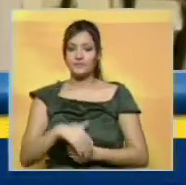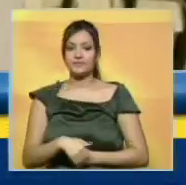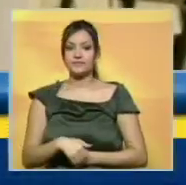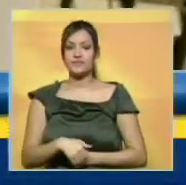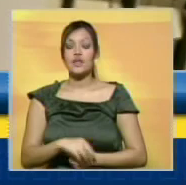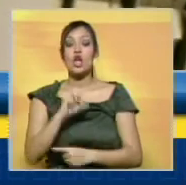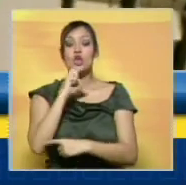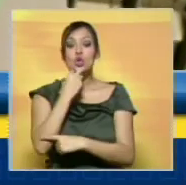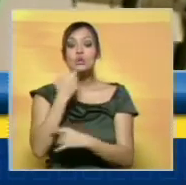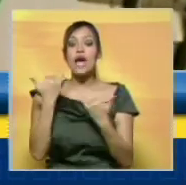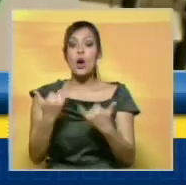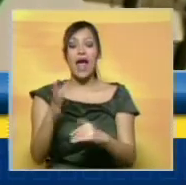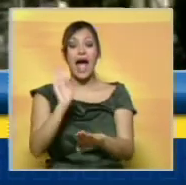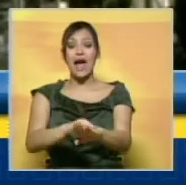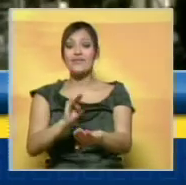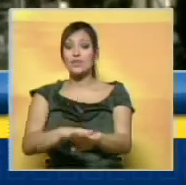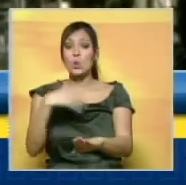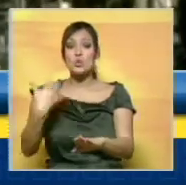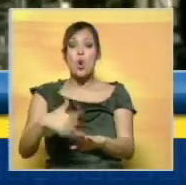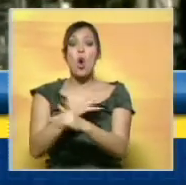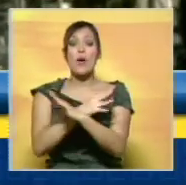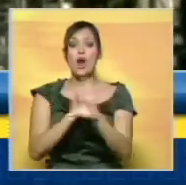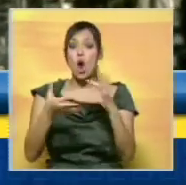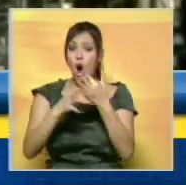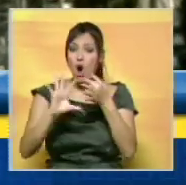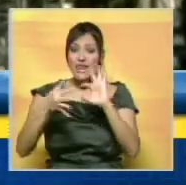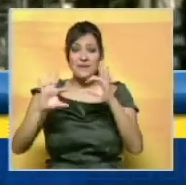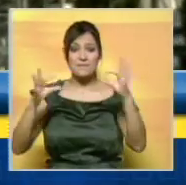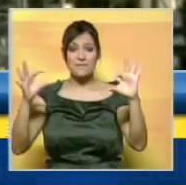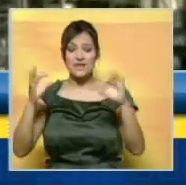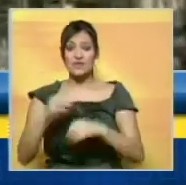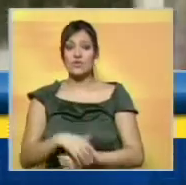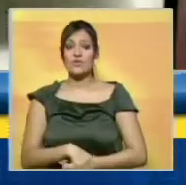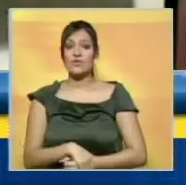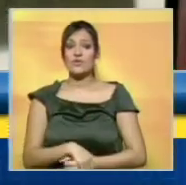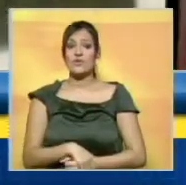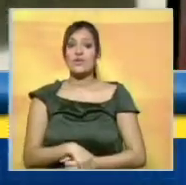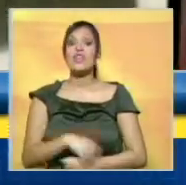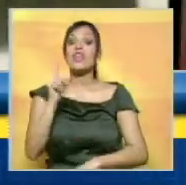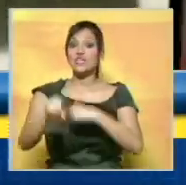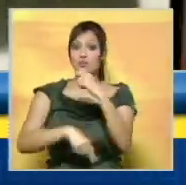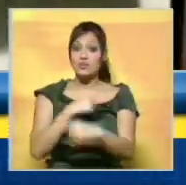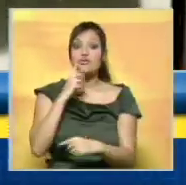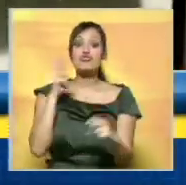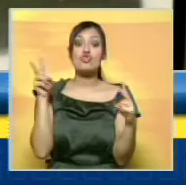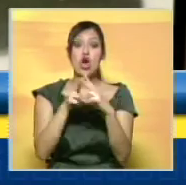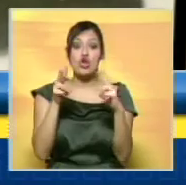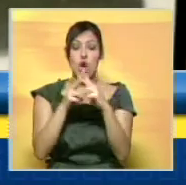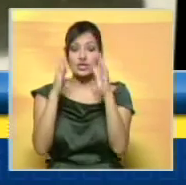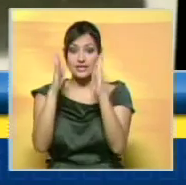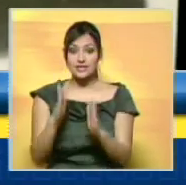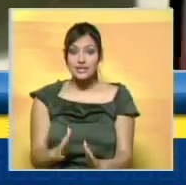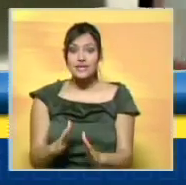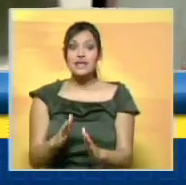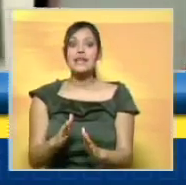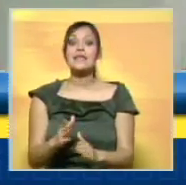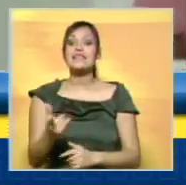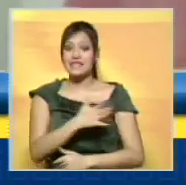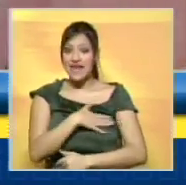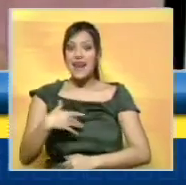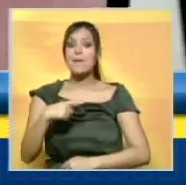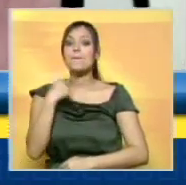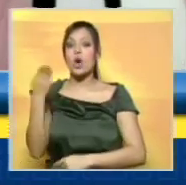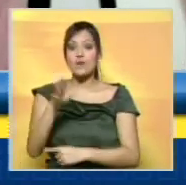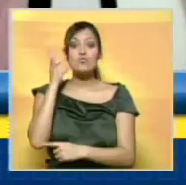En Rusia se activó la alerta máxima en los Juegos Olímpicos de Invierno de Sochi, luego que se conociera que el terrorista suicida